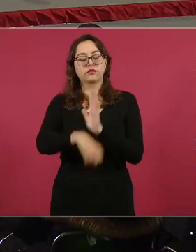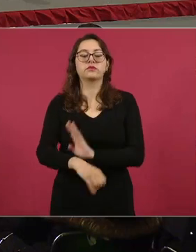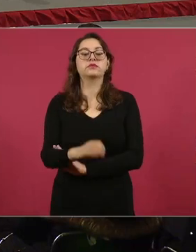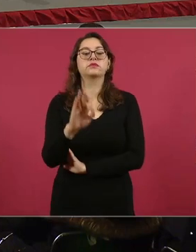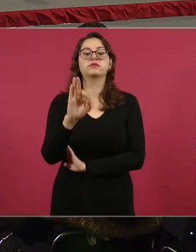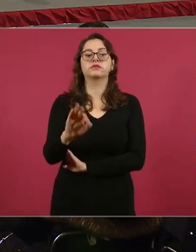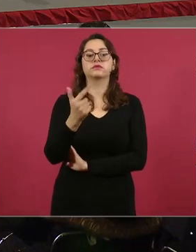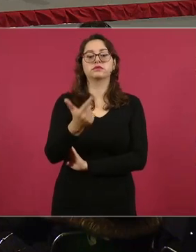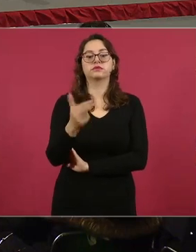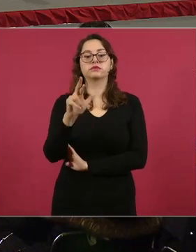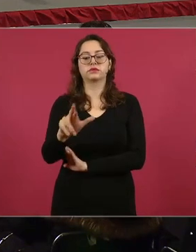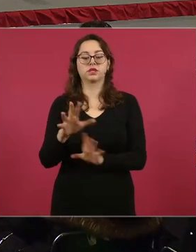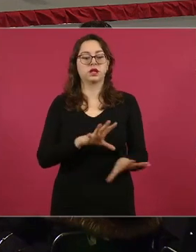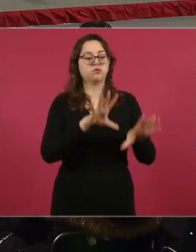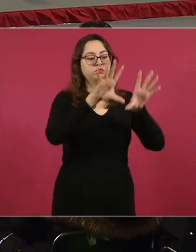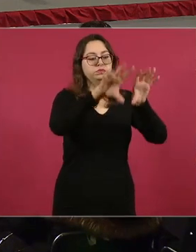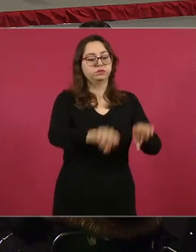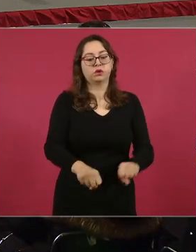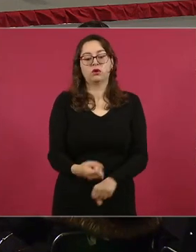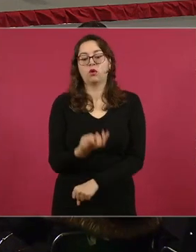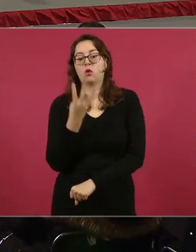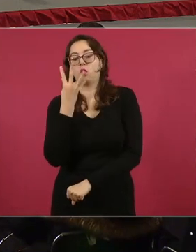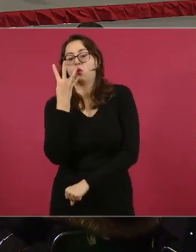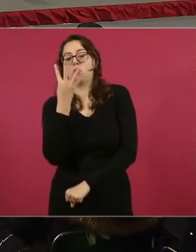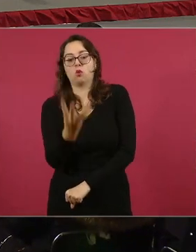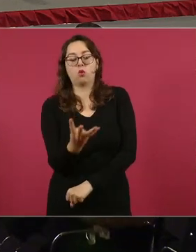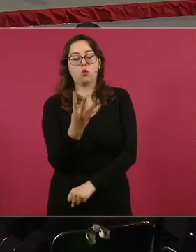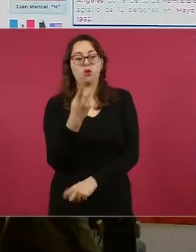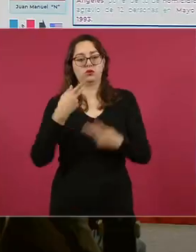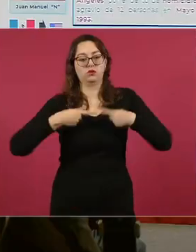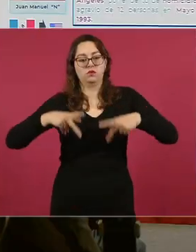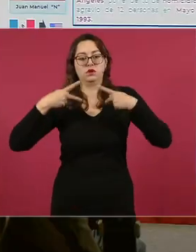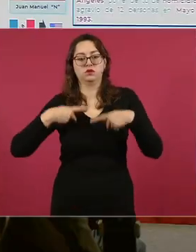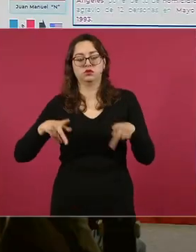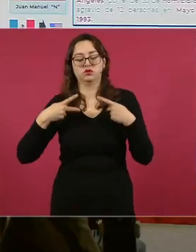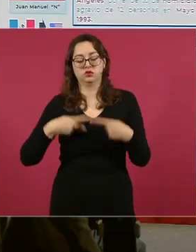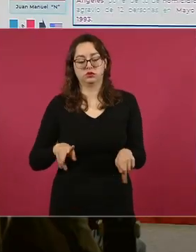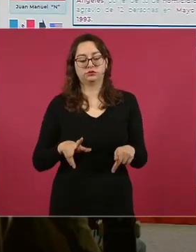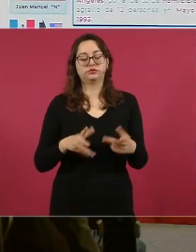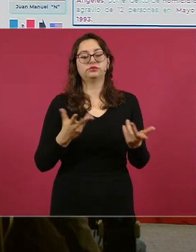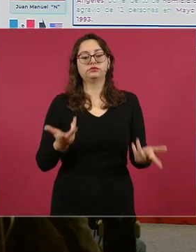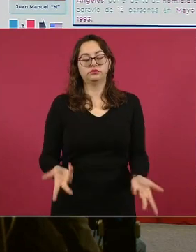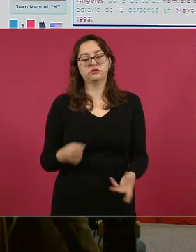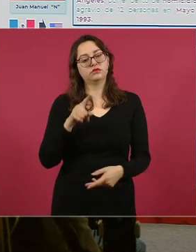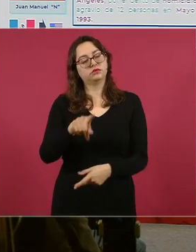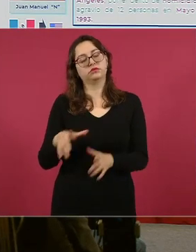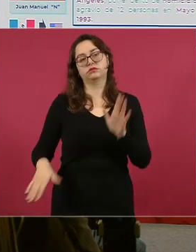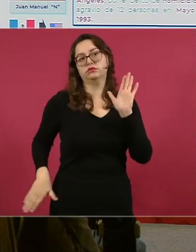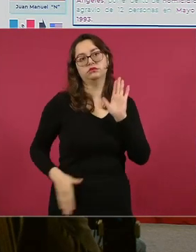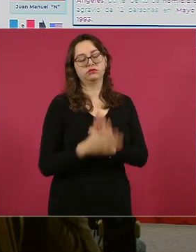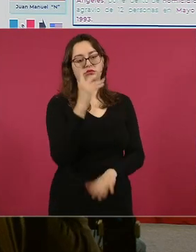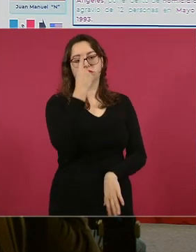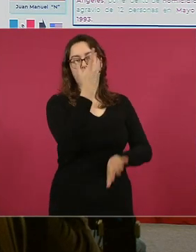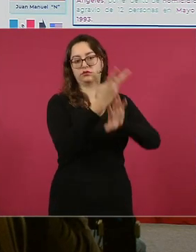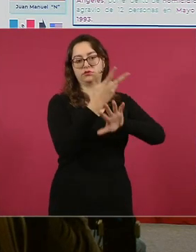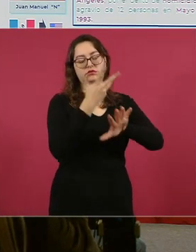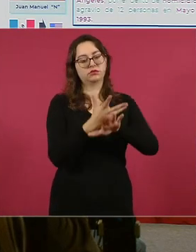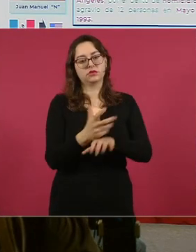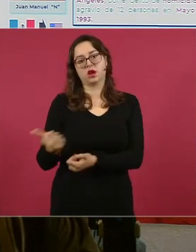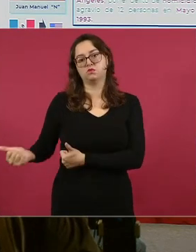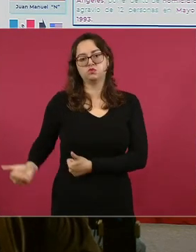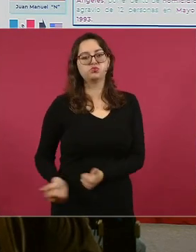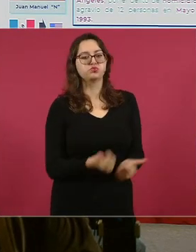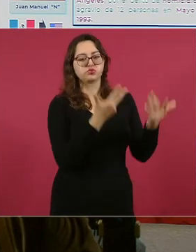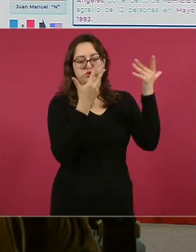de la República a diferentes cortes de los Estados Unidos, de Texas, Arizona y Colorado y